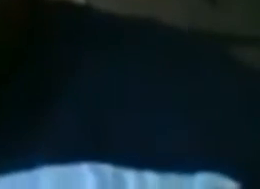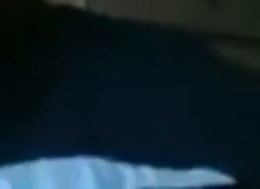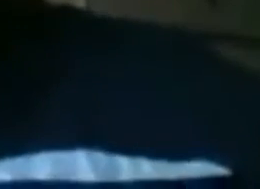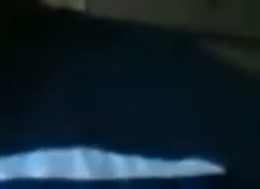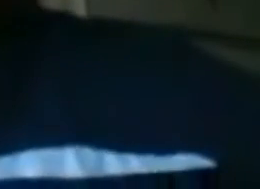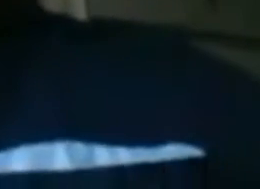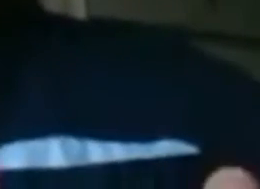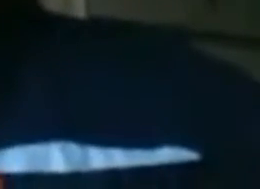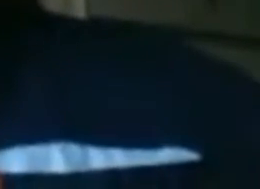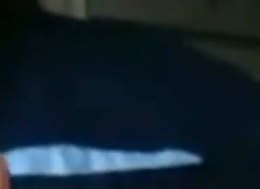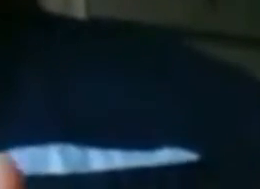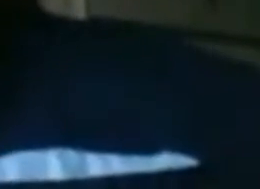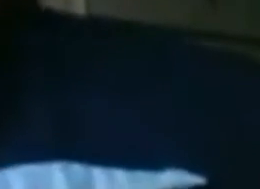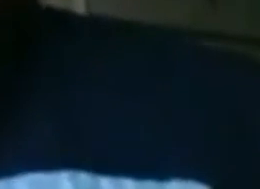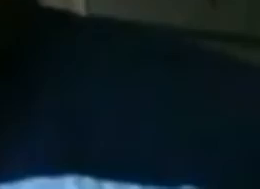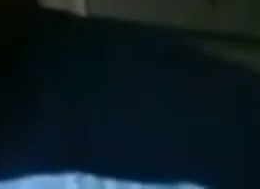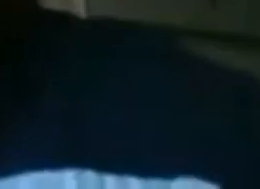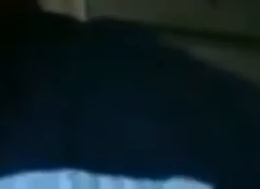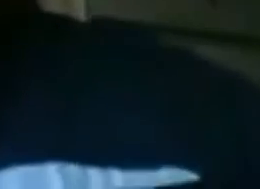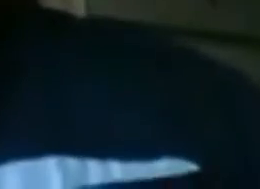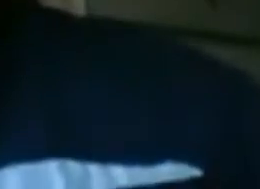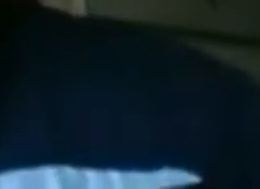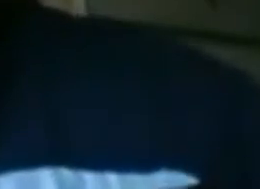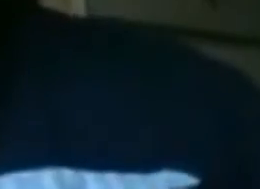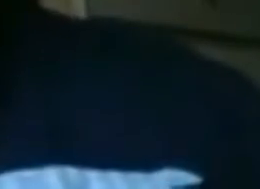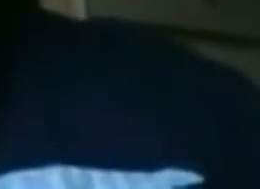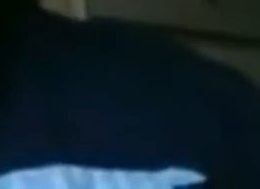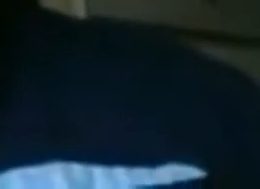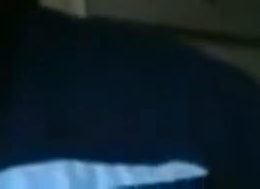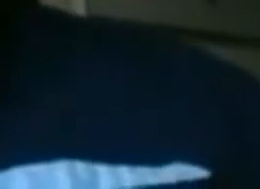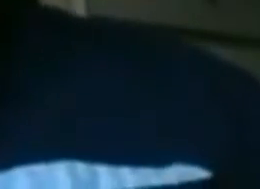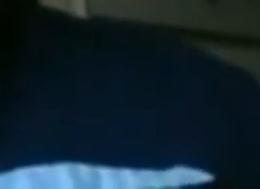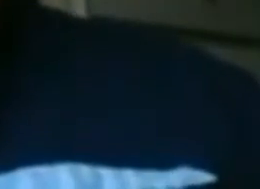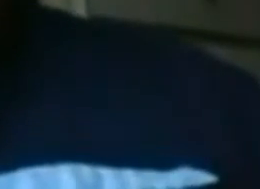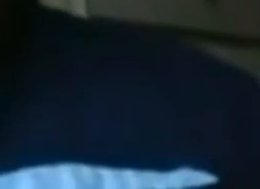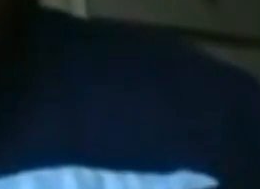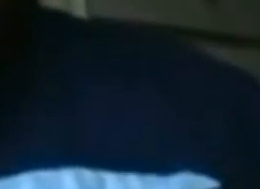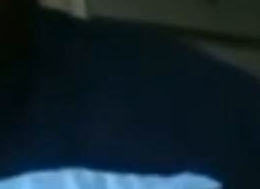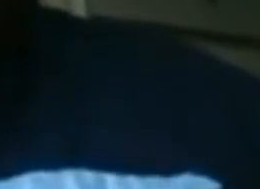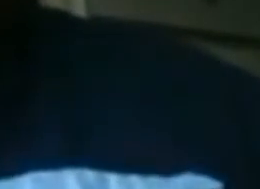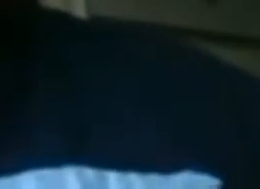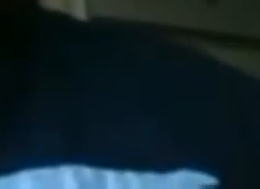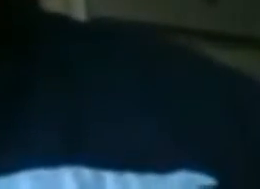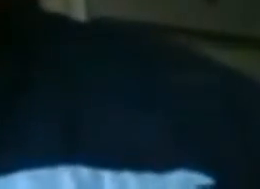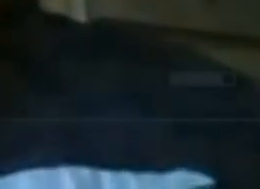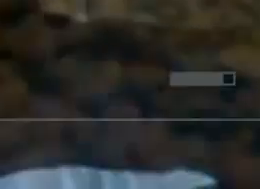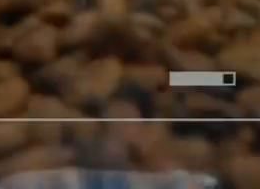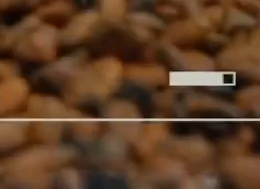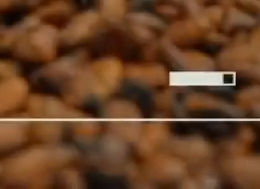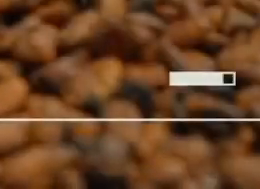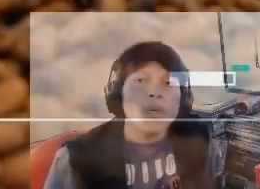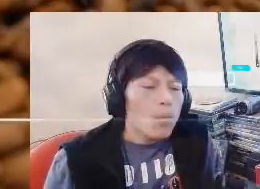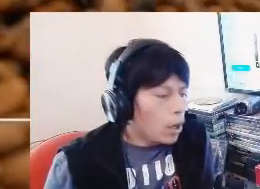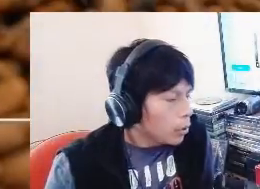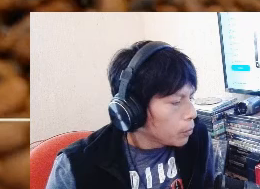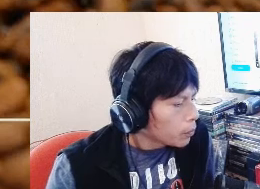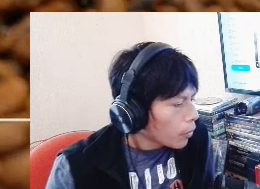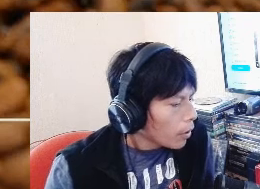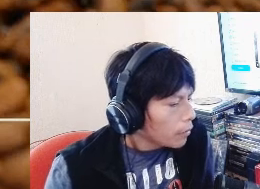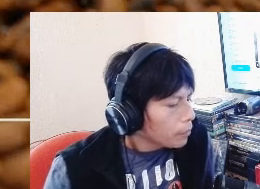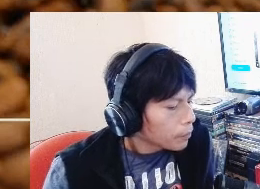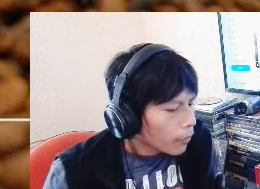que ya tienen todo, toda la cadena, ya está construido todo, incluso tienen empresas en el extranjero.